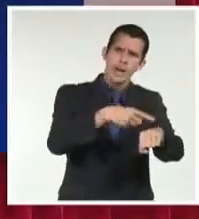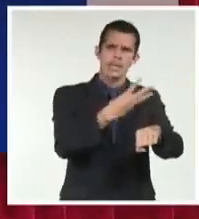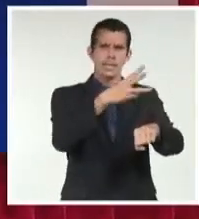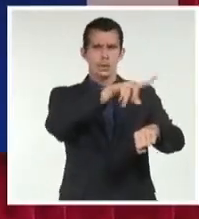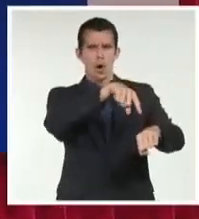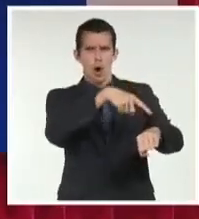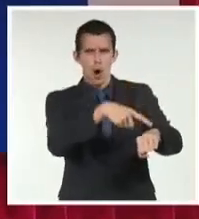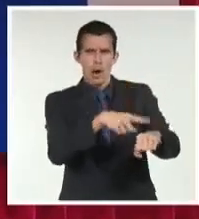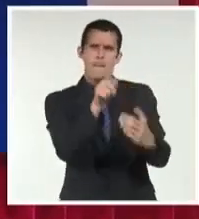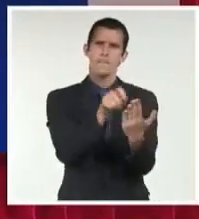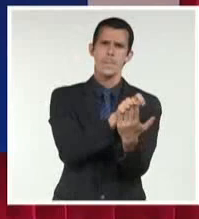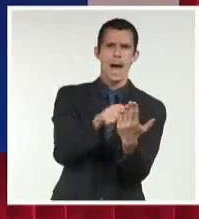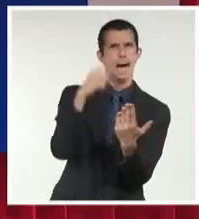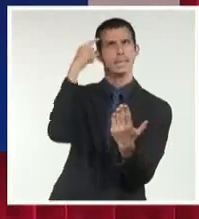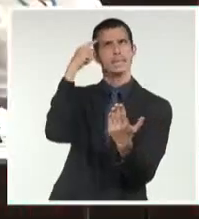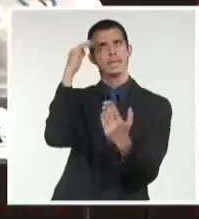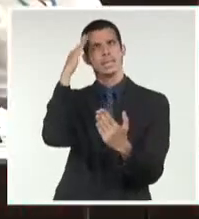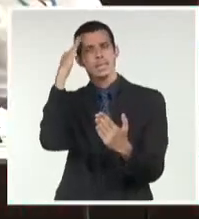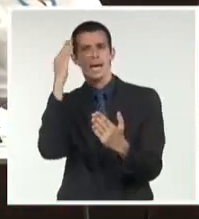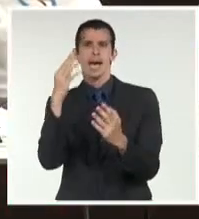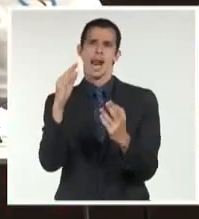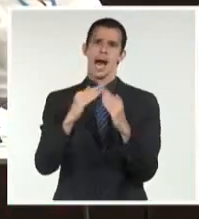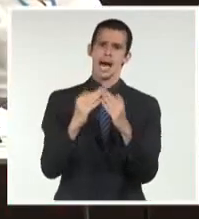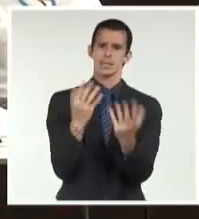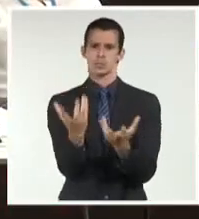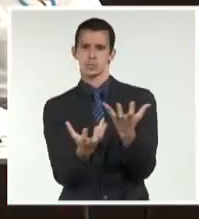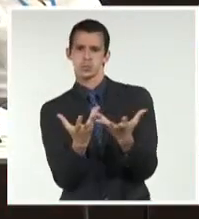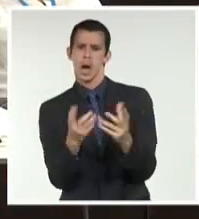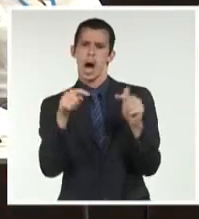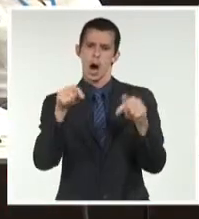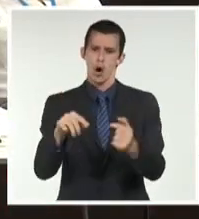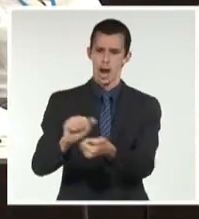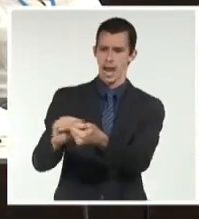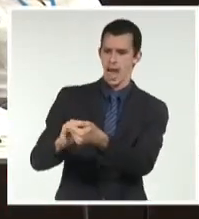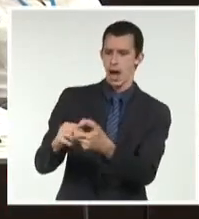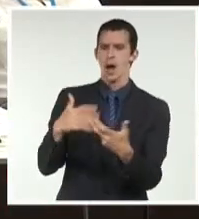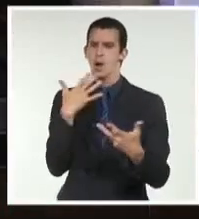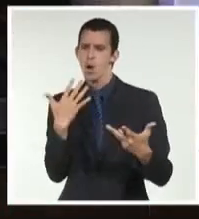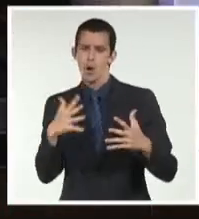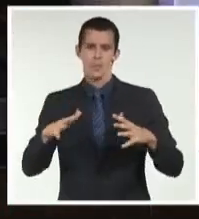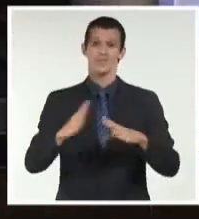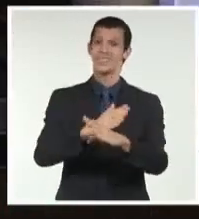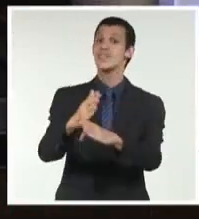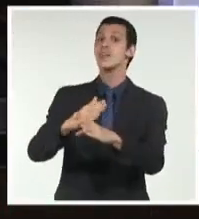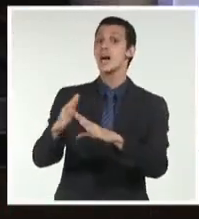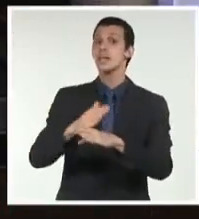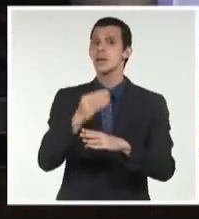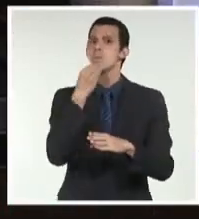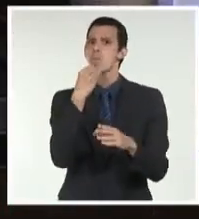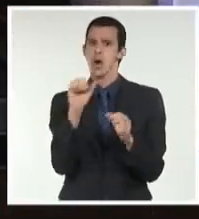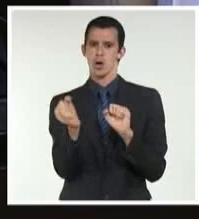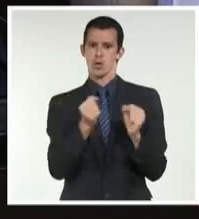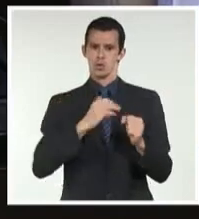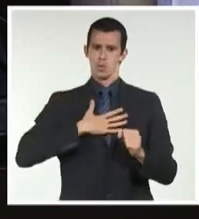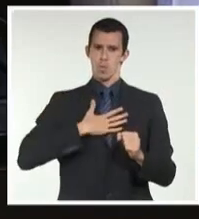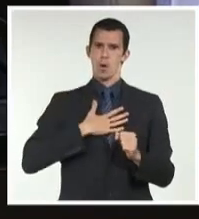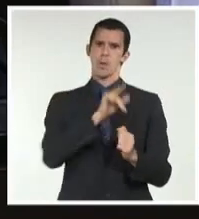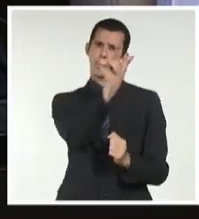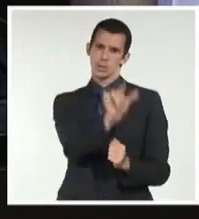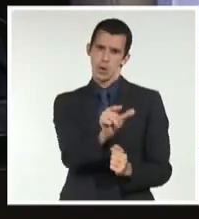de la casa. Y hay que ahorrar todo lo que se pueda comprar. Es muy difícil pedir al pueblo que ha